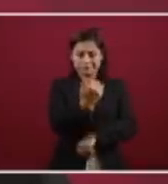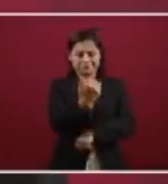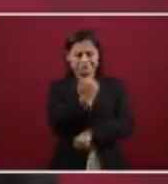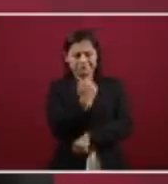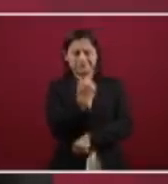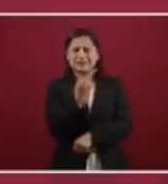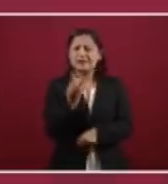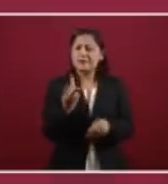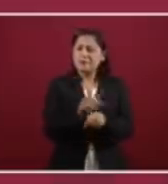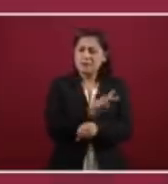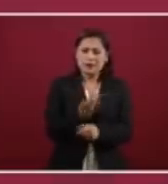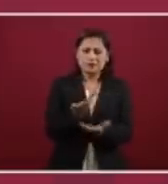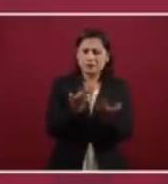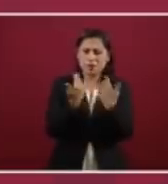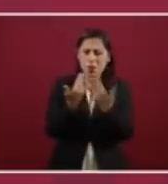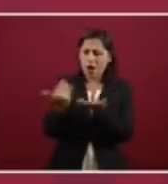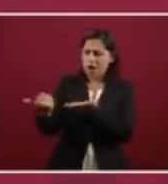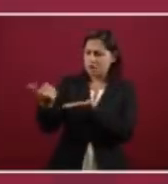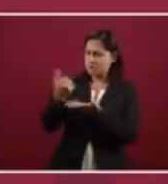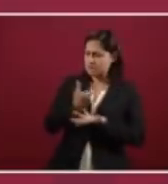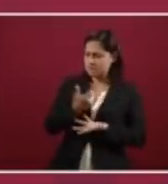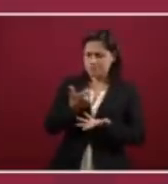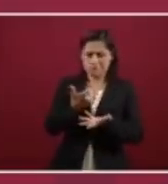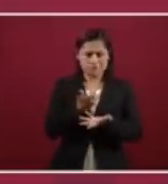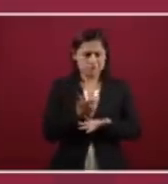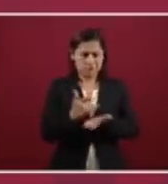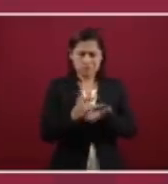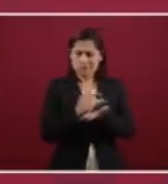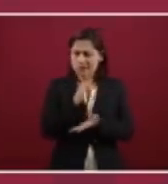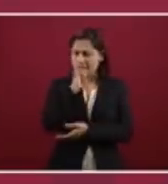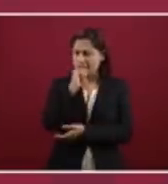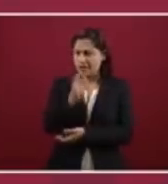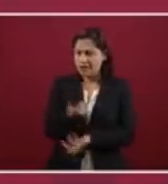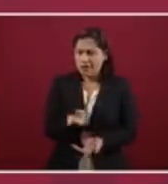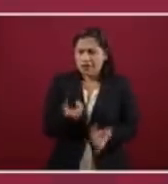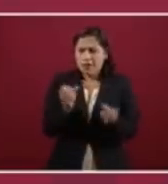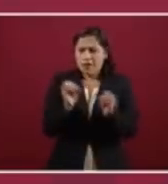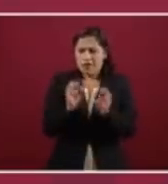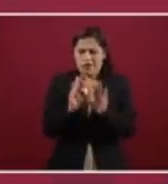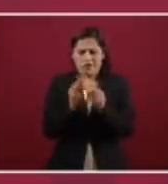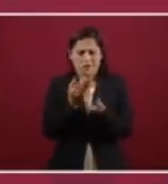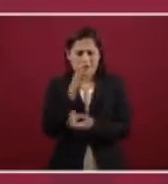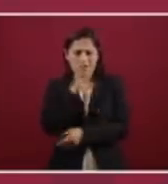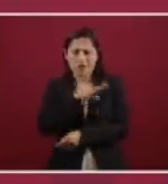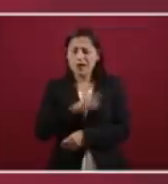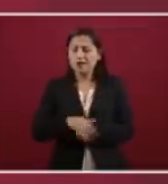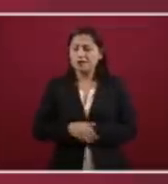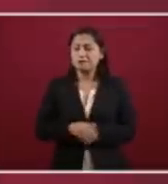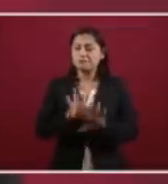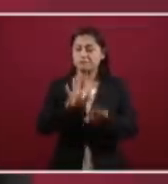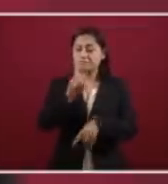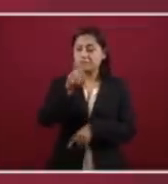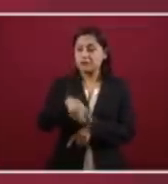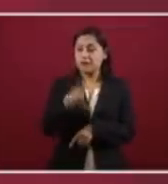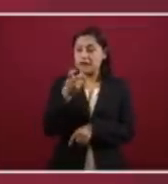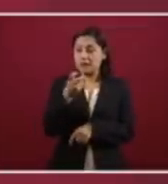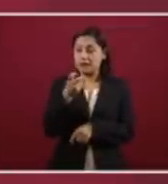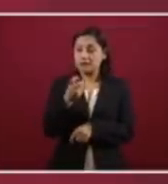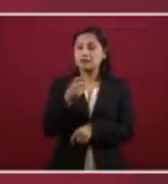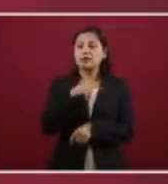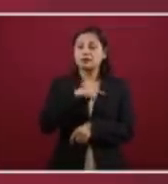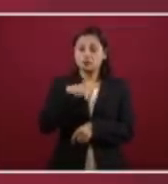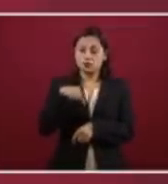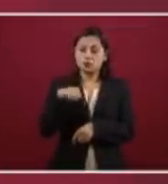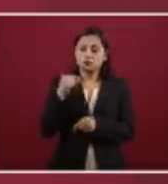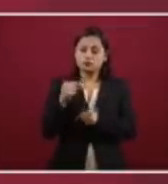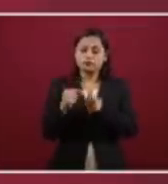recurso, que no recibieron el recurso de forma adecuada. Entonces, prácticamente es un ejercicio que nos vamos encontrando conforme estamos